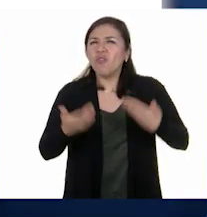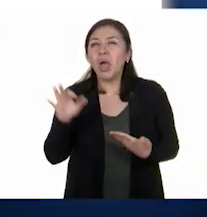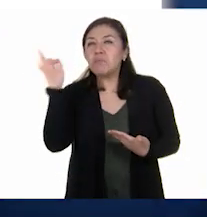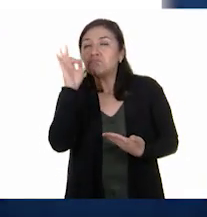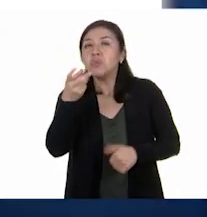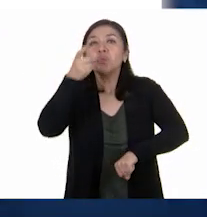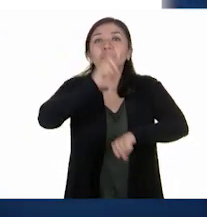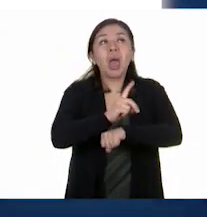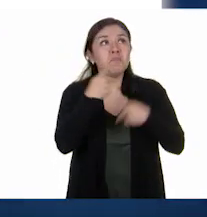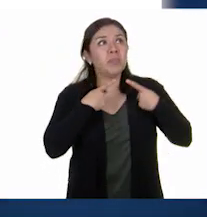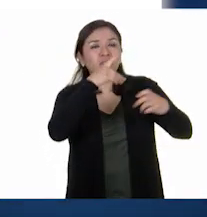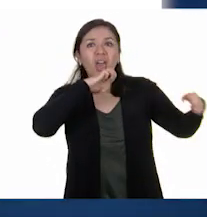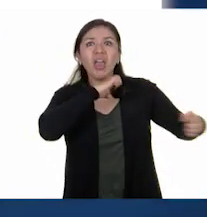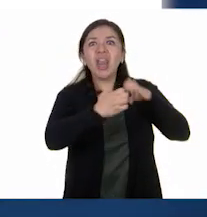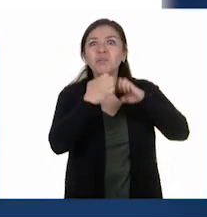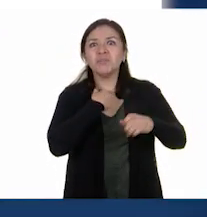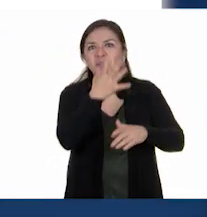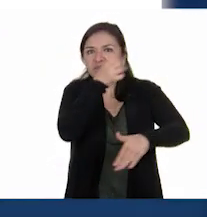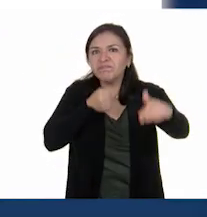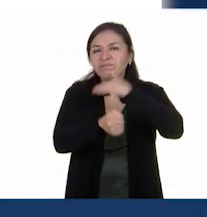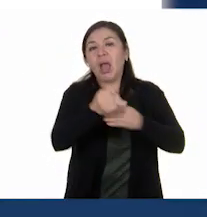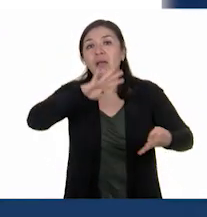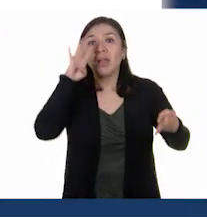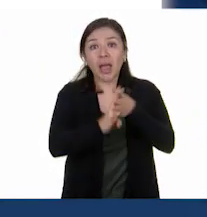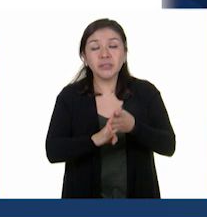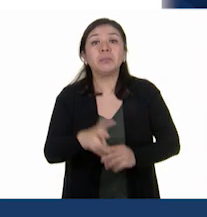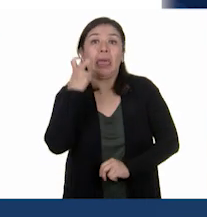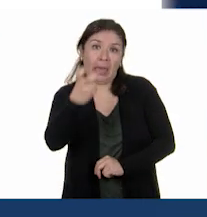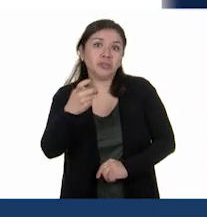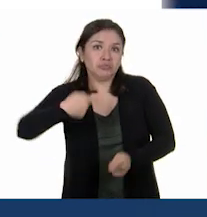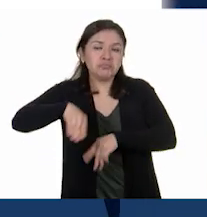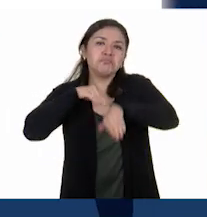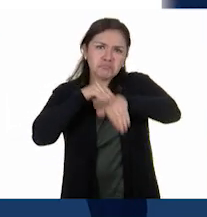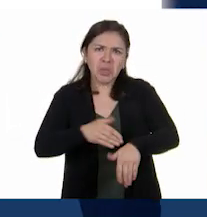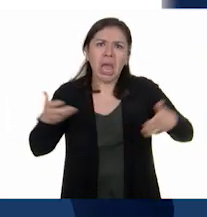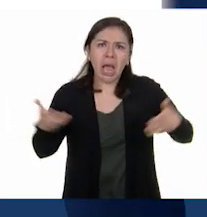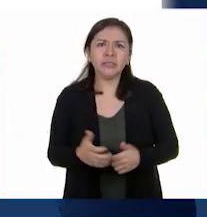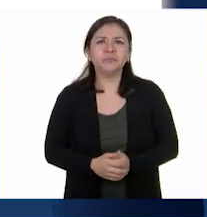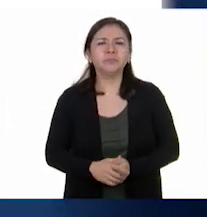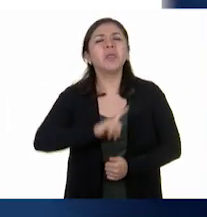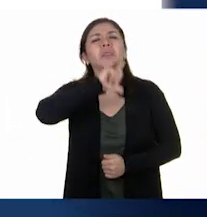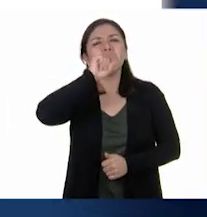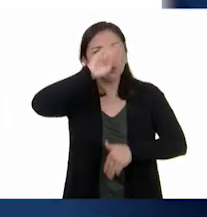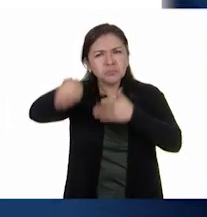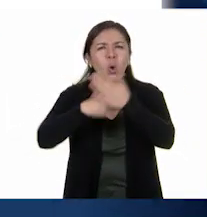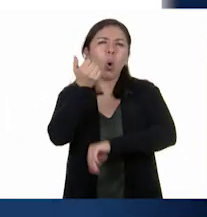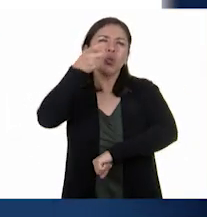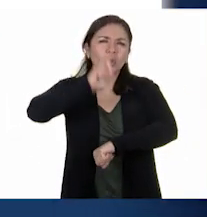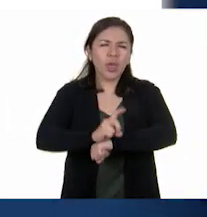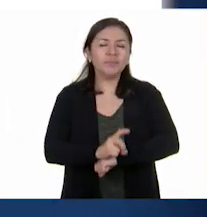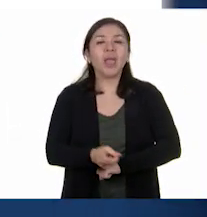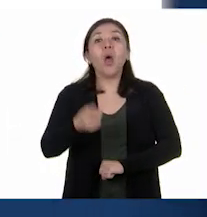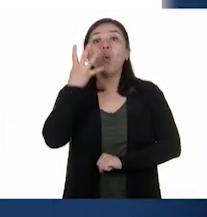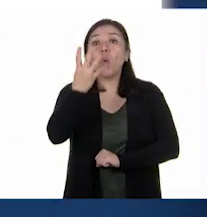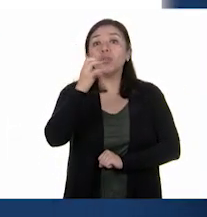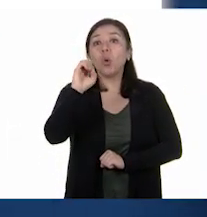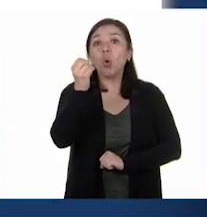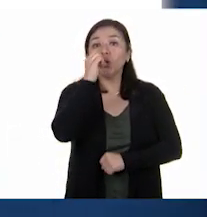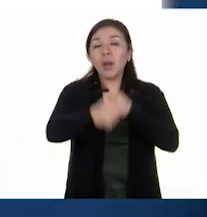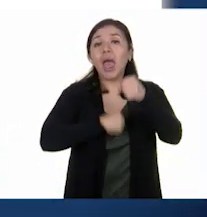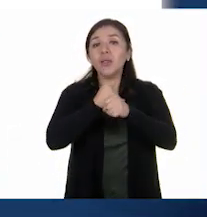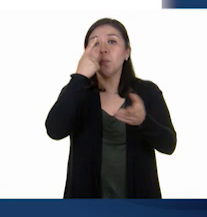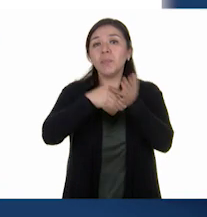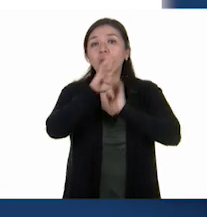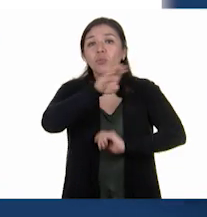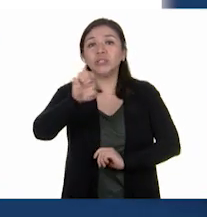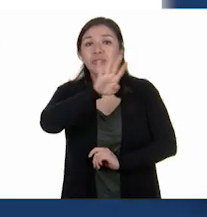me cojan y me metan a la cárcel. Y así se hizo. Otro día siguiente, 4 de octubre de